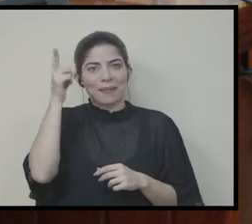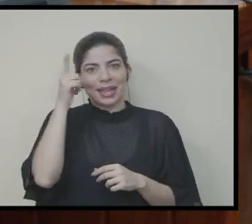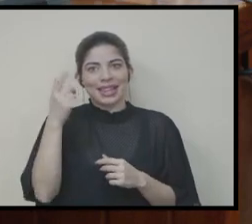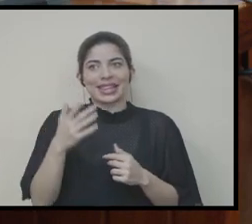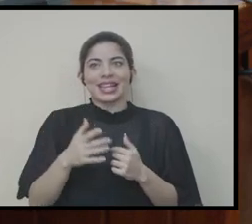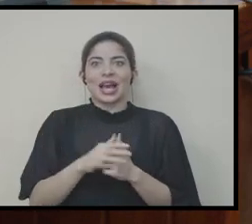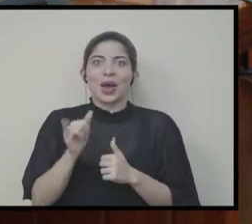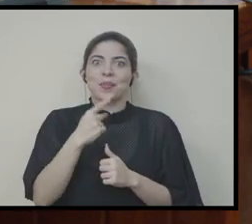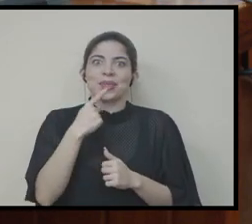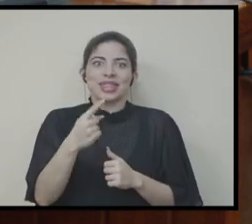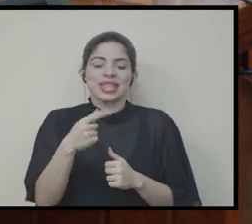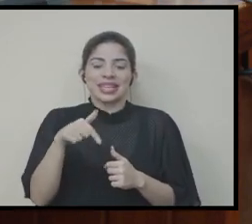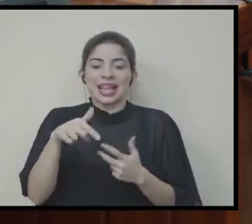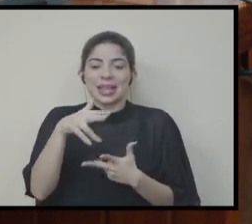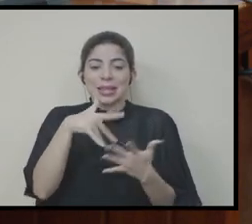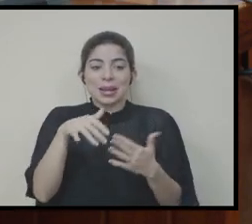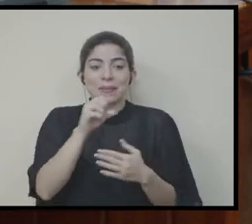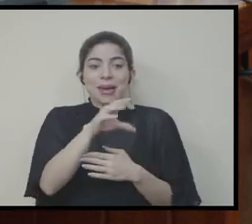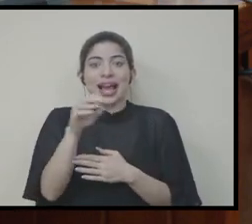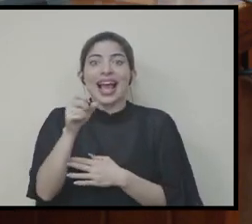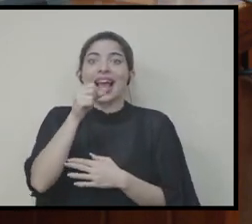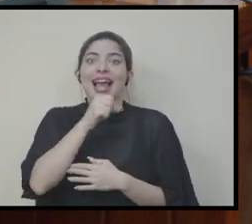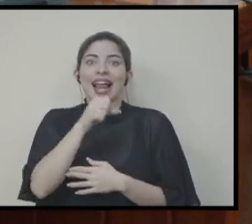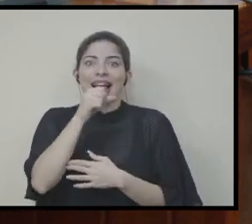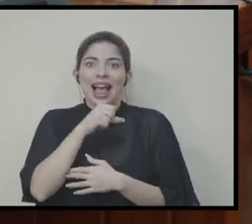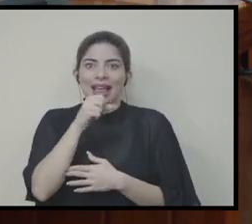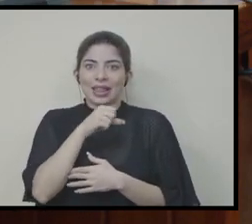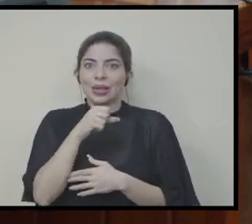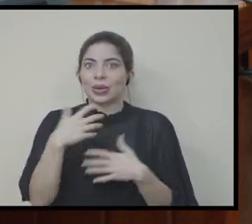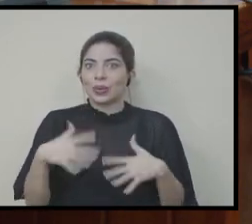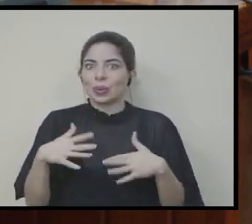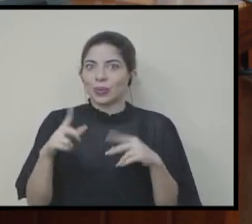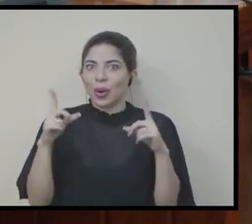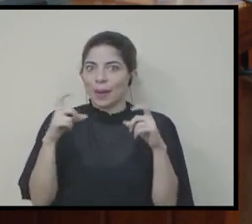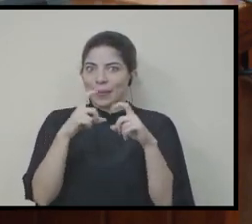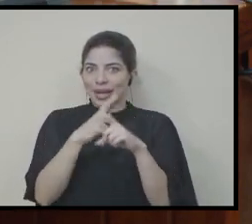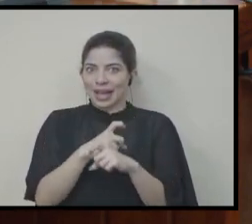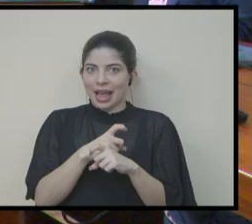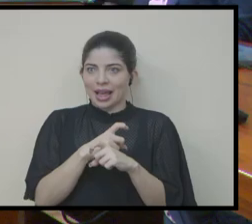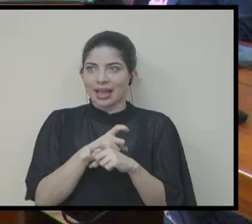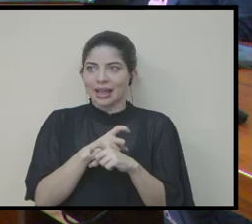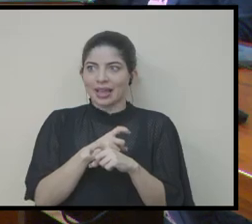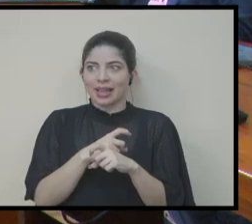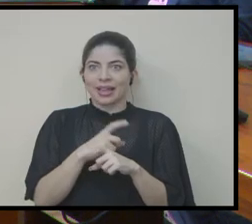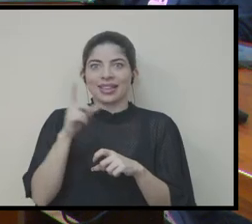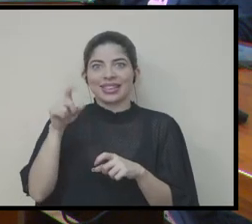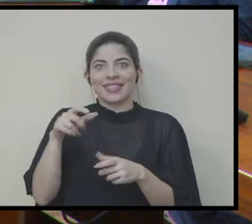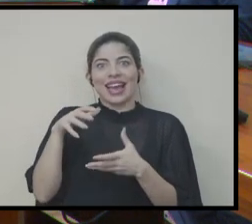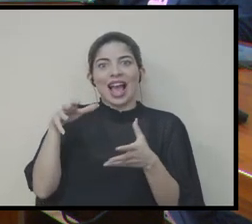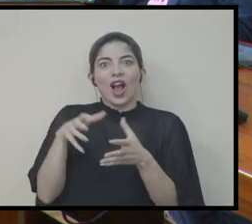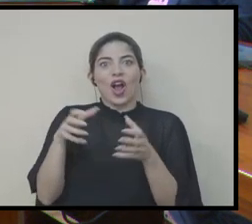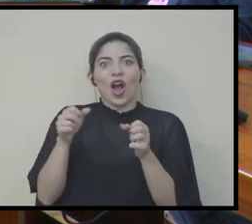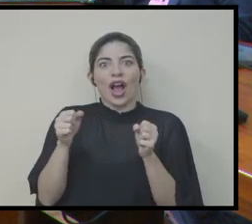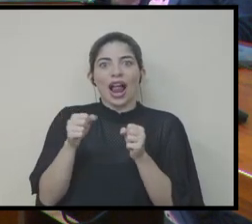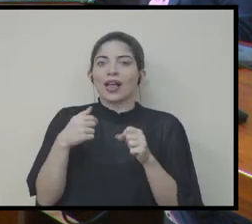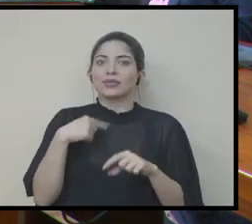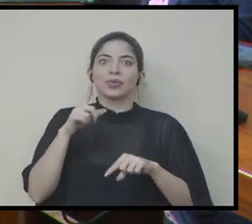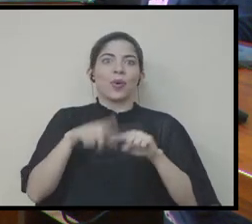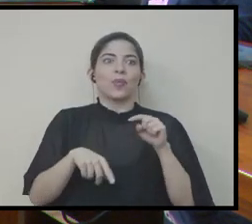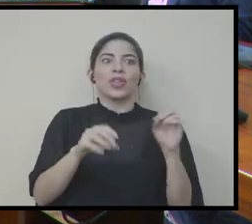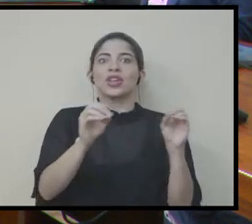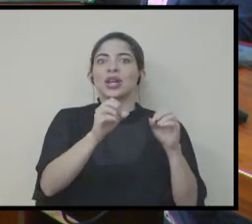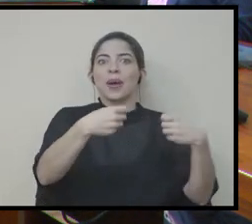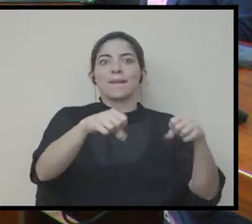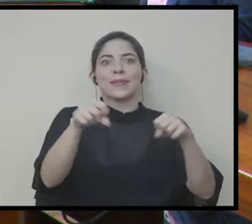como les decía, la dinámica de entrega de helado es bastante complicada. ¿Tiene que llegar congelado? Sí, yo no puedo trabajar con